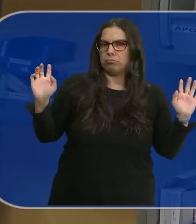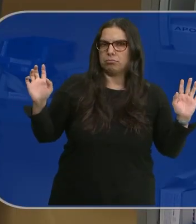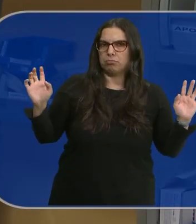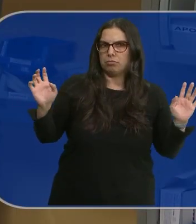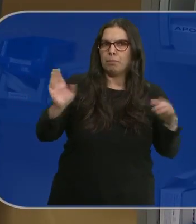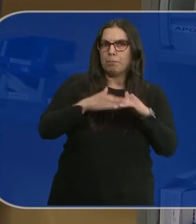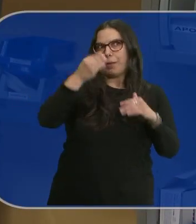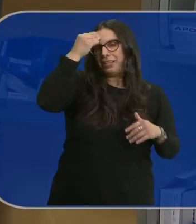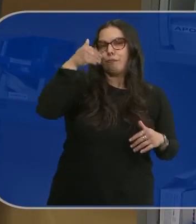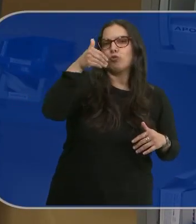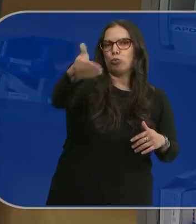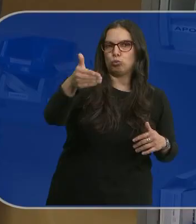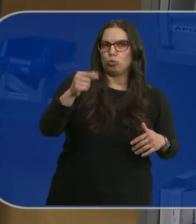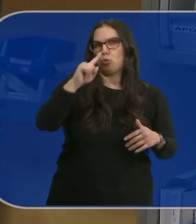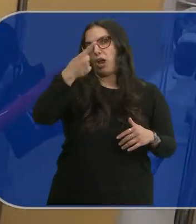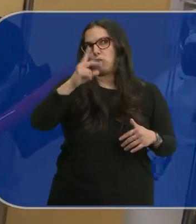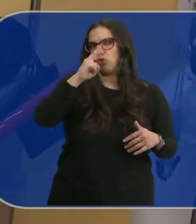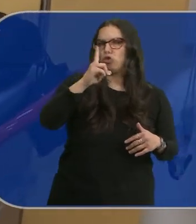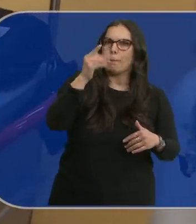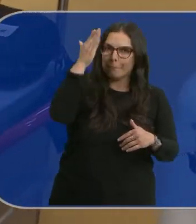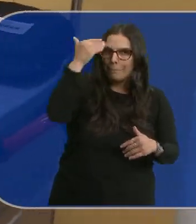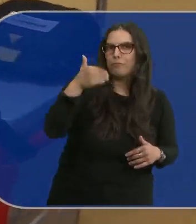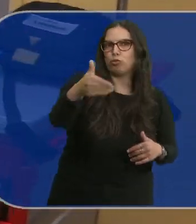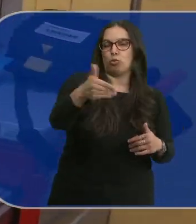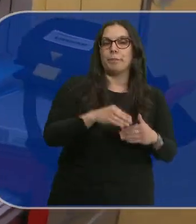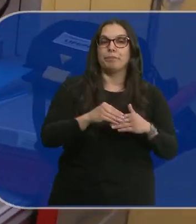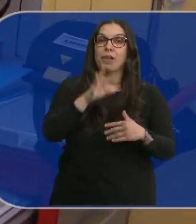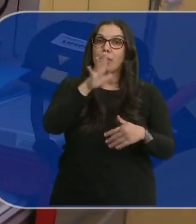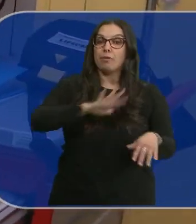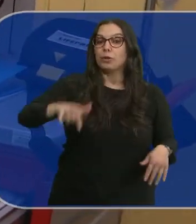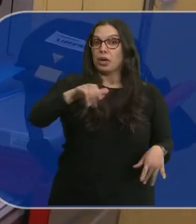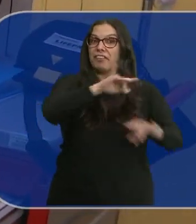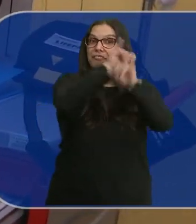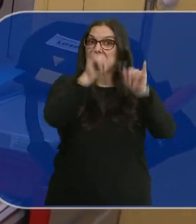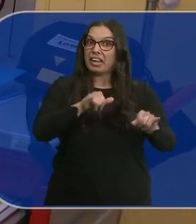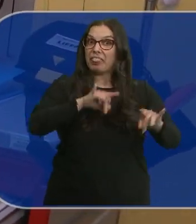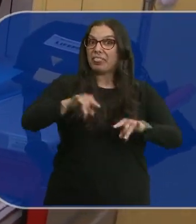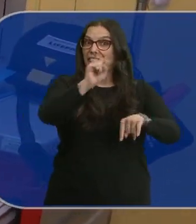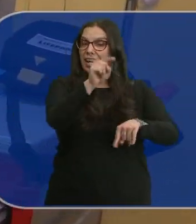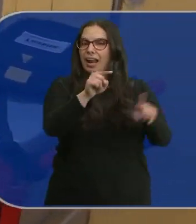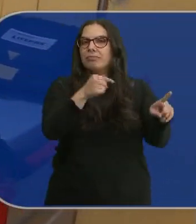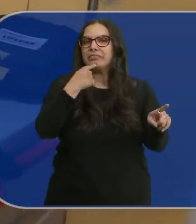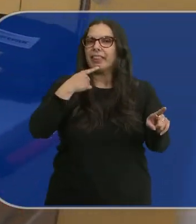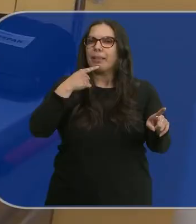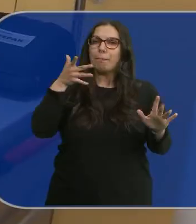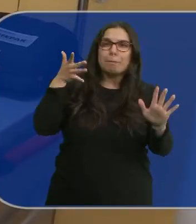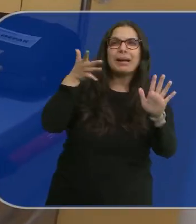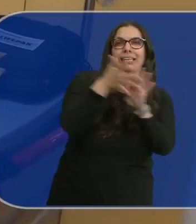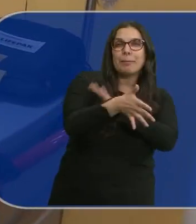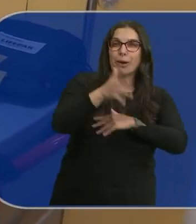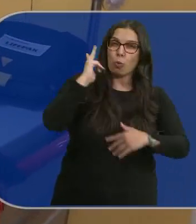a vistas de futuro, no solamente un año o 2. De momento es feliz en esta tierra, aunque no se atreve a decir si